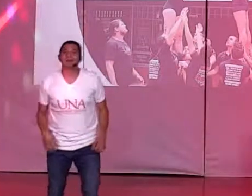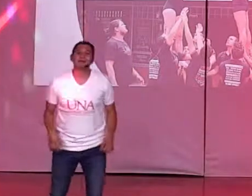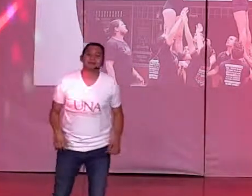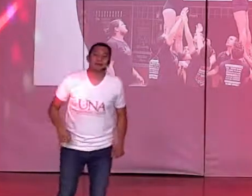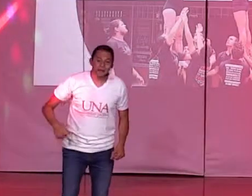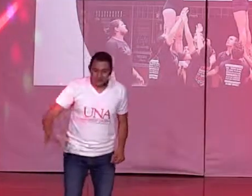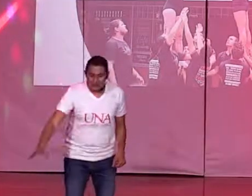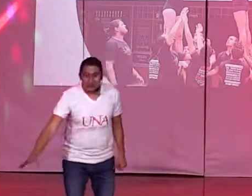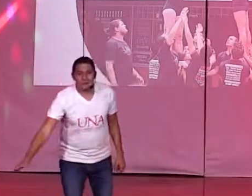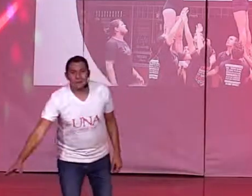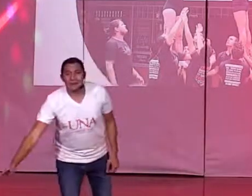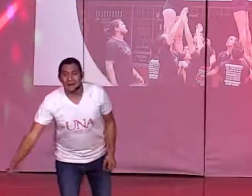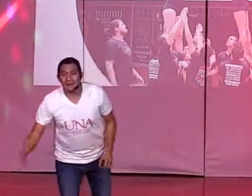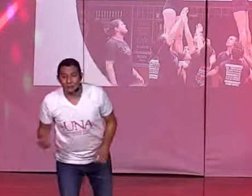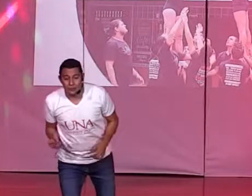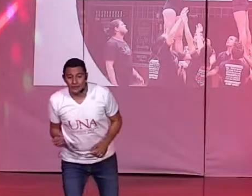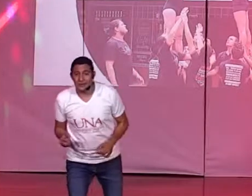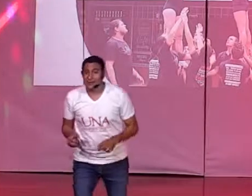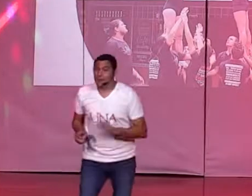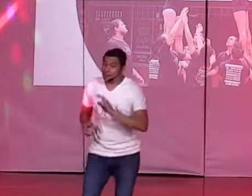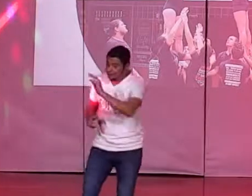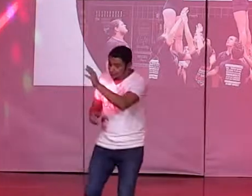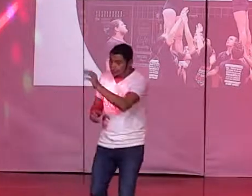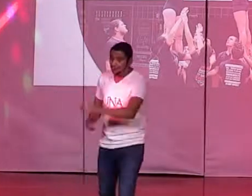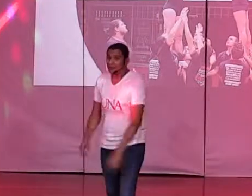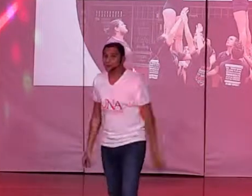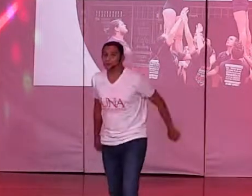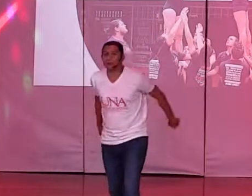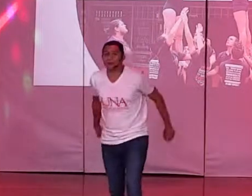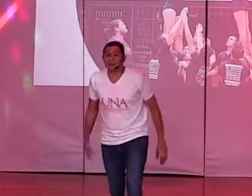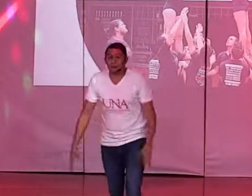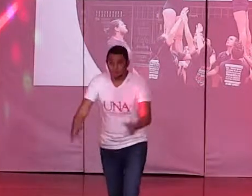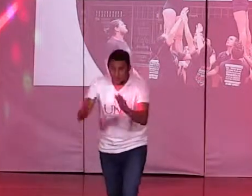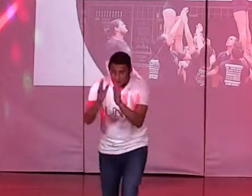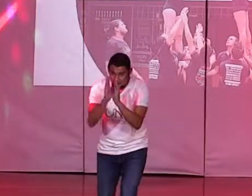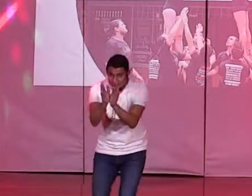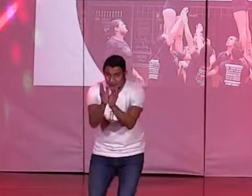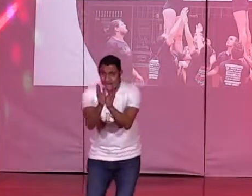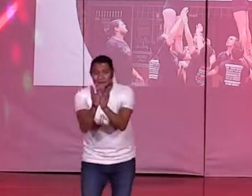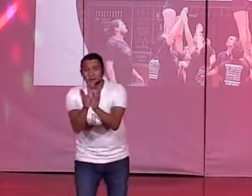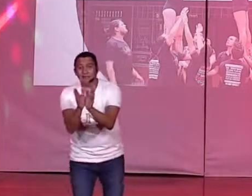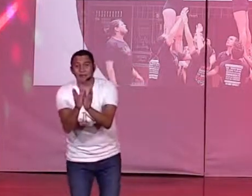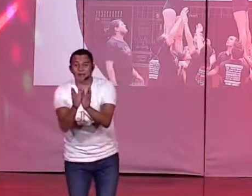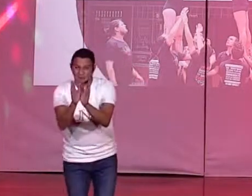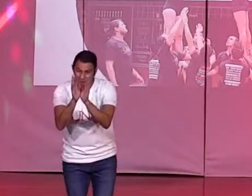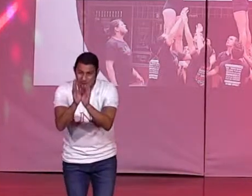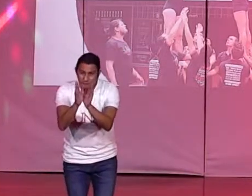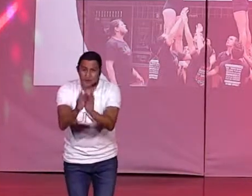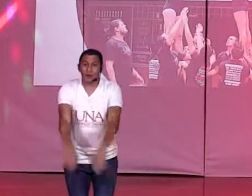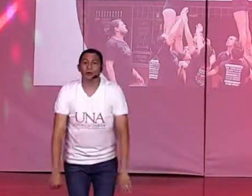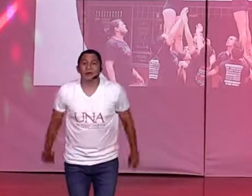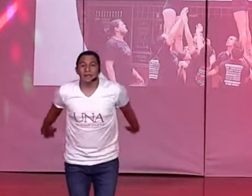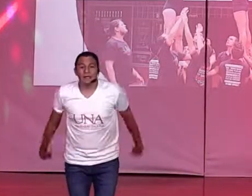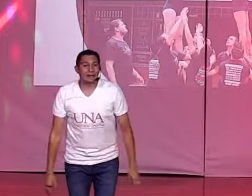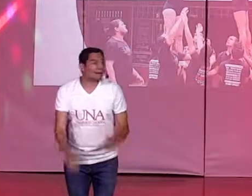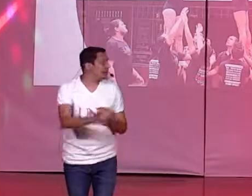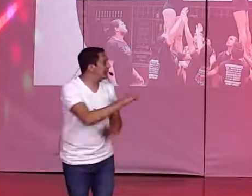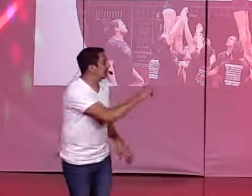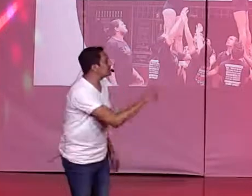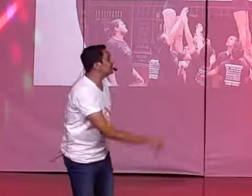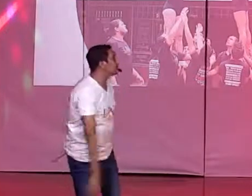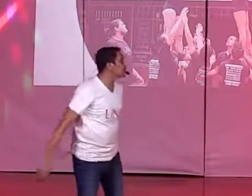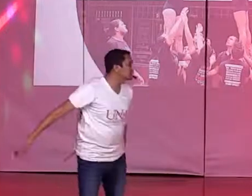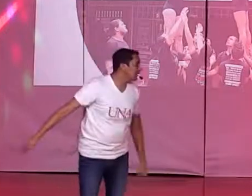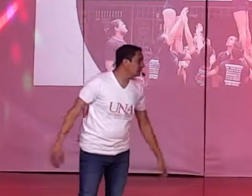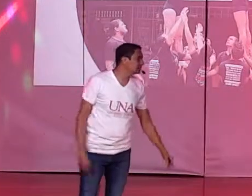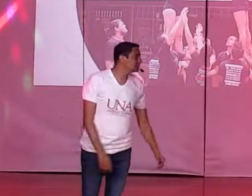los dientes, iba directamente a agarrar un hacha, iba y abría la puerta e iba a ese árbol específico y llegaba y le